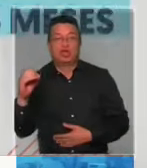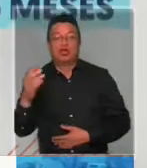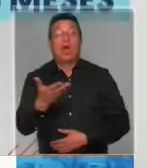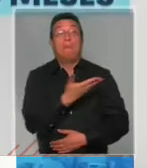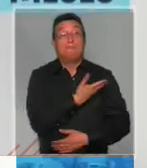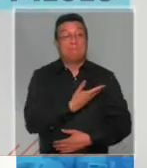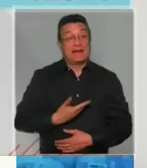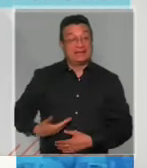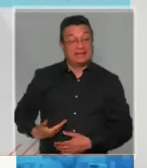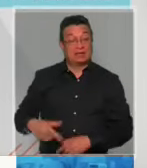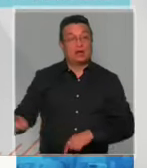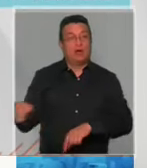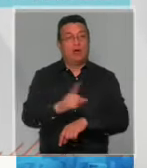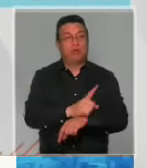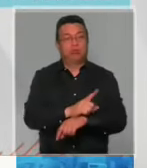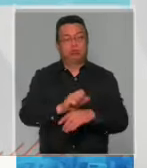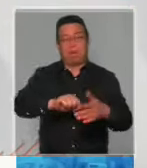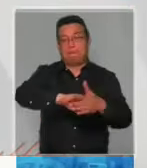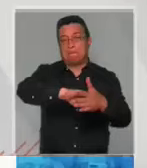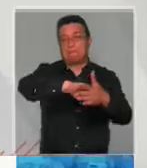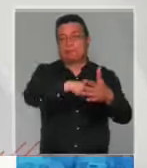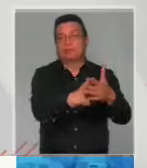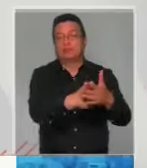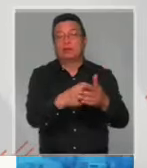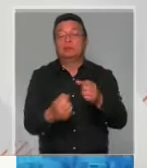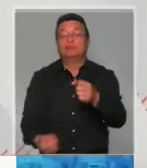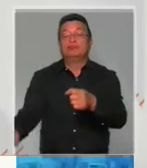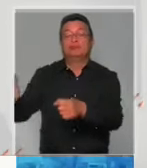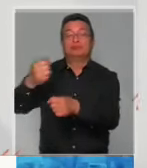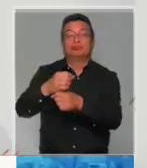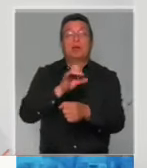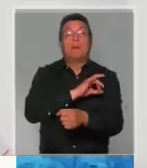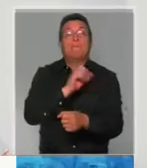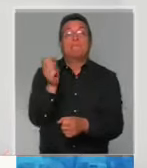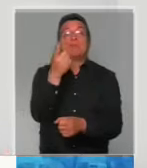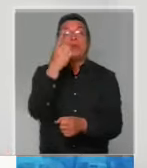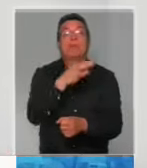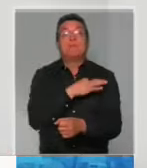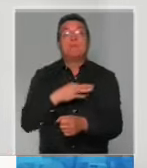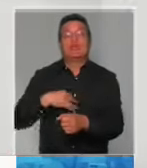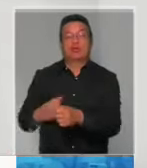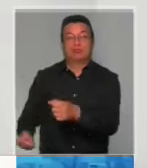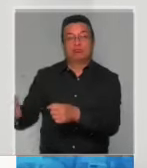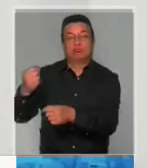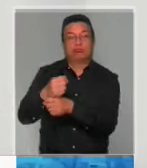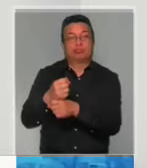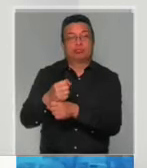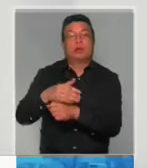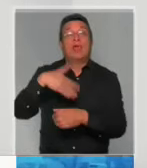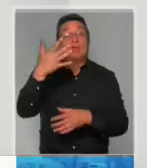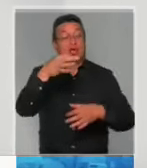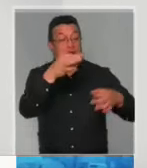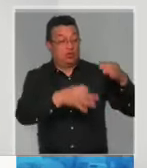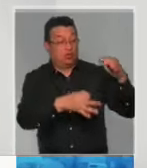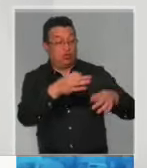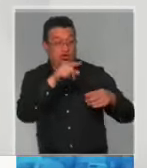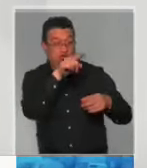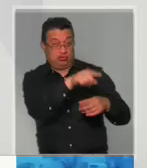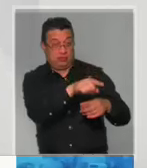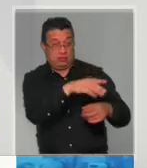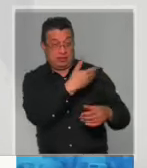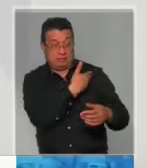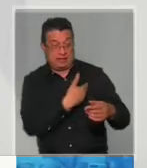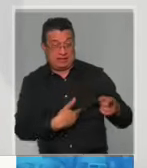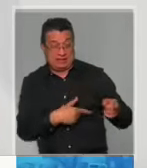queda inmediatamente suspendido, siendo reemplazado por el primer ministro. Luego se inicia un juicio a cargo del Tribunal